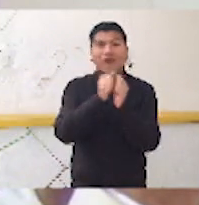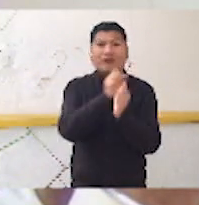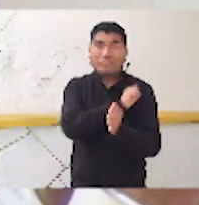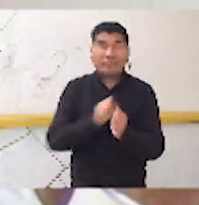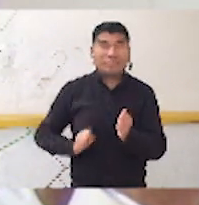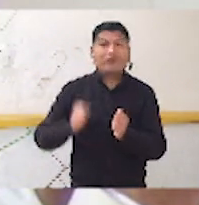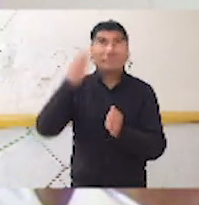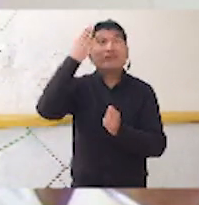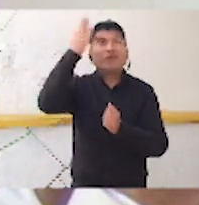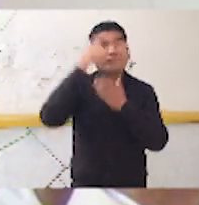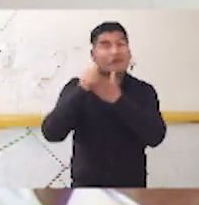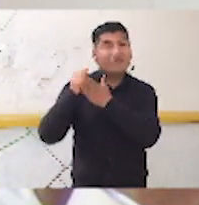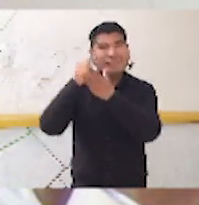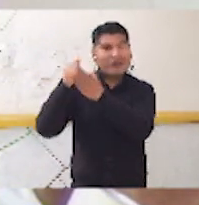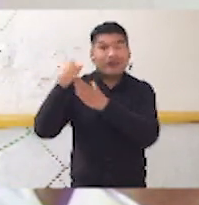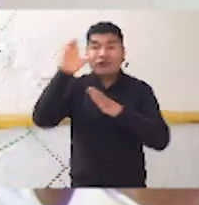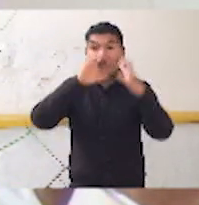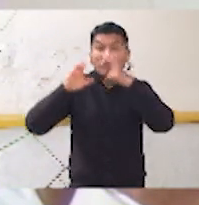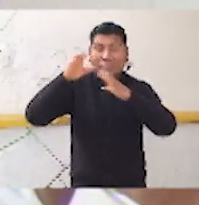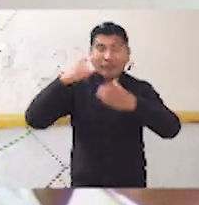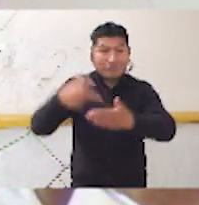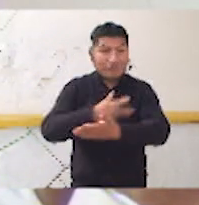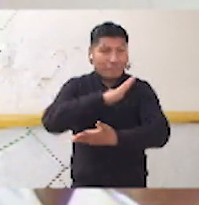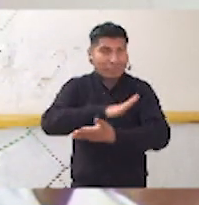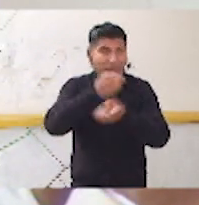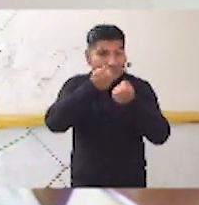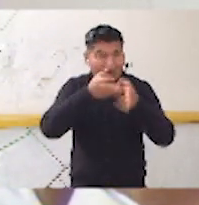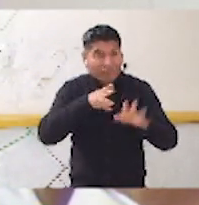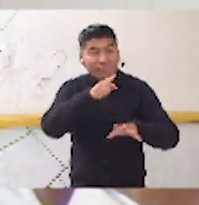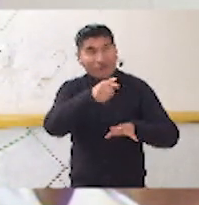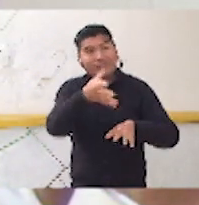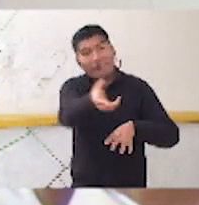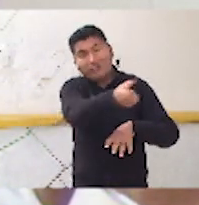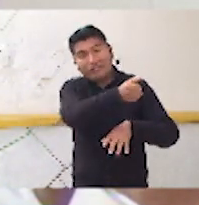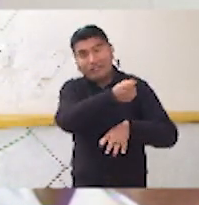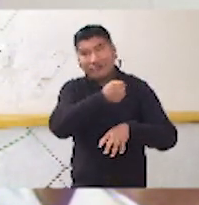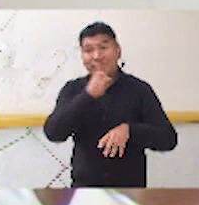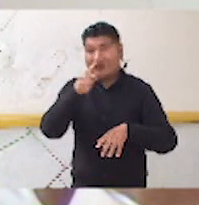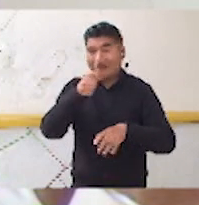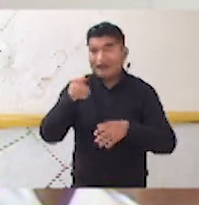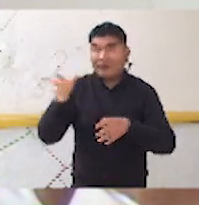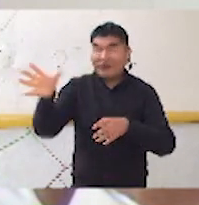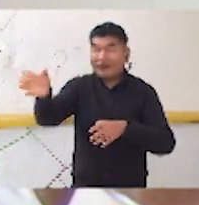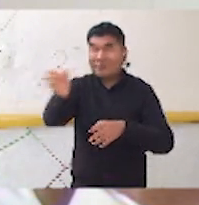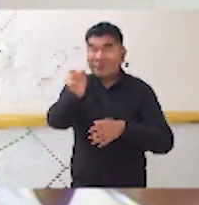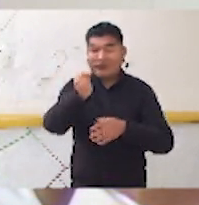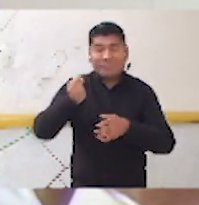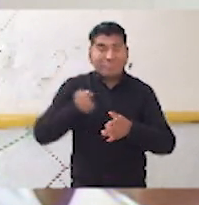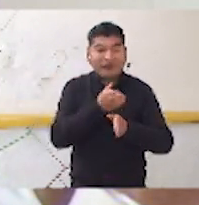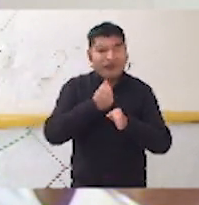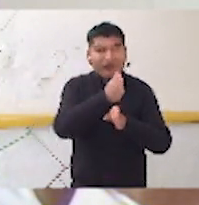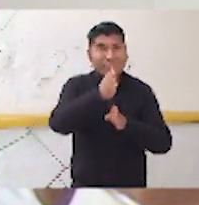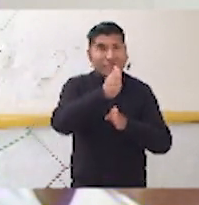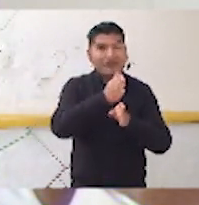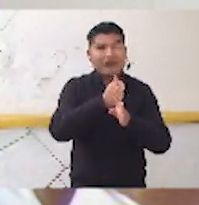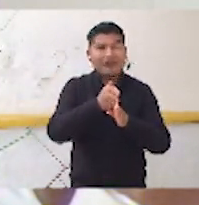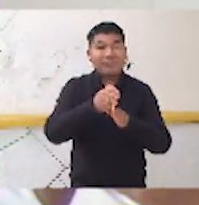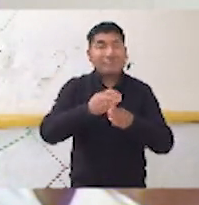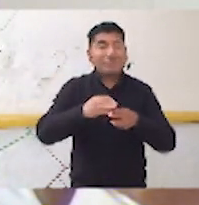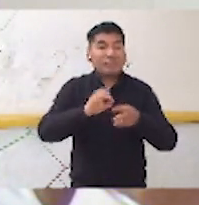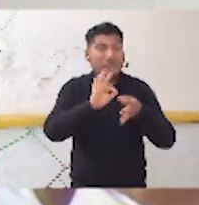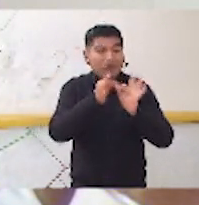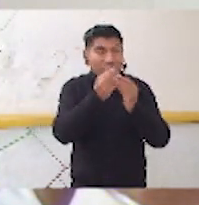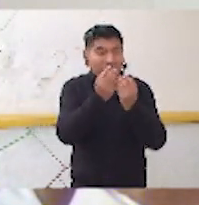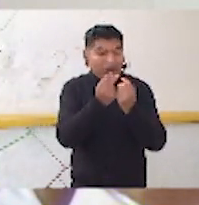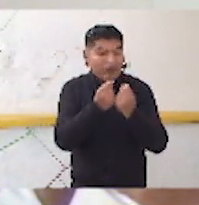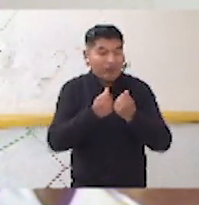Buscaré a la oveja perdida, haré volver a la descarriada, vendaré a la herida